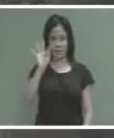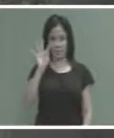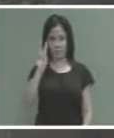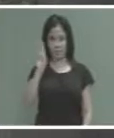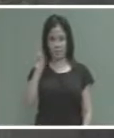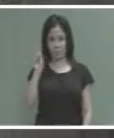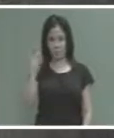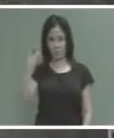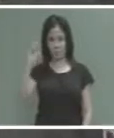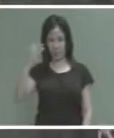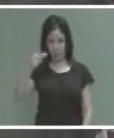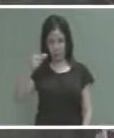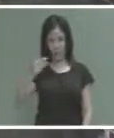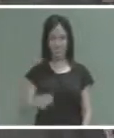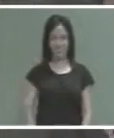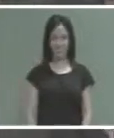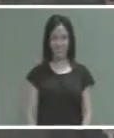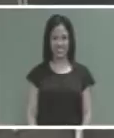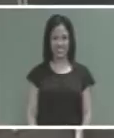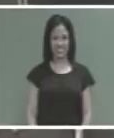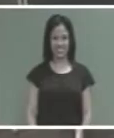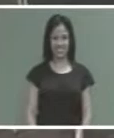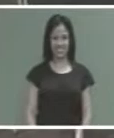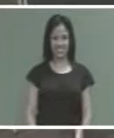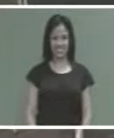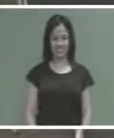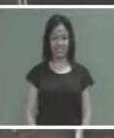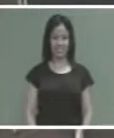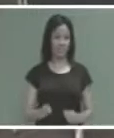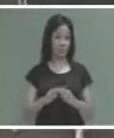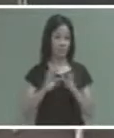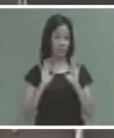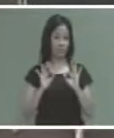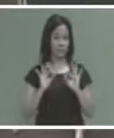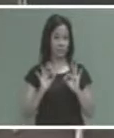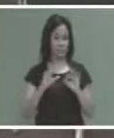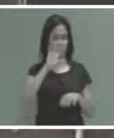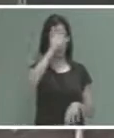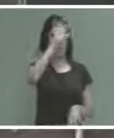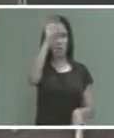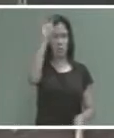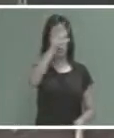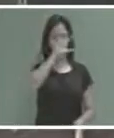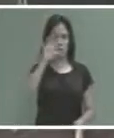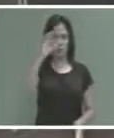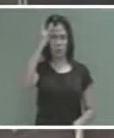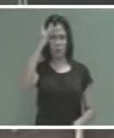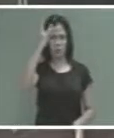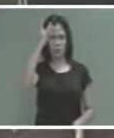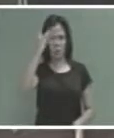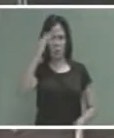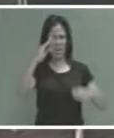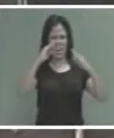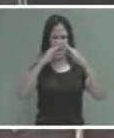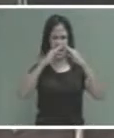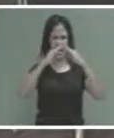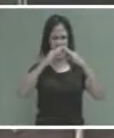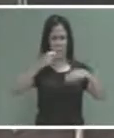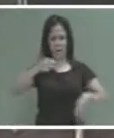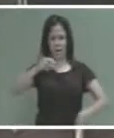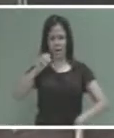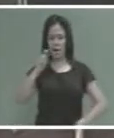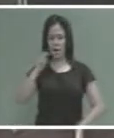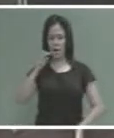genteinteresante@ftv.org. Muy bien, su exposición, ¿por qué en Casa Góngora y no en